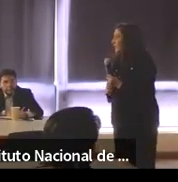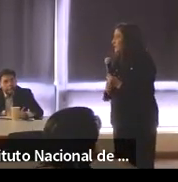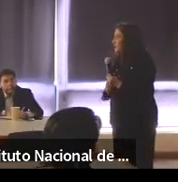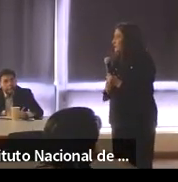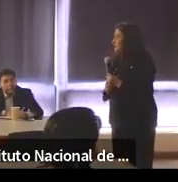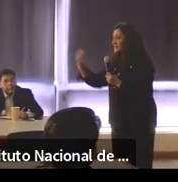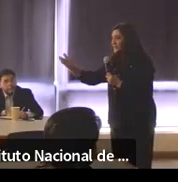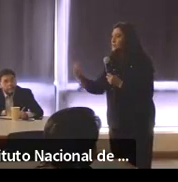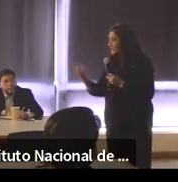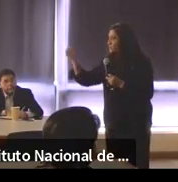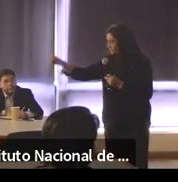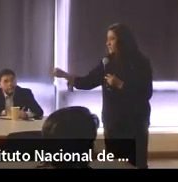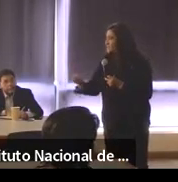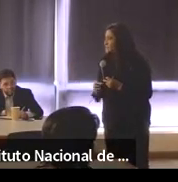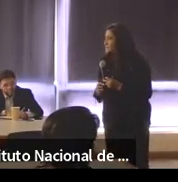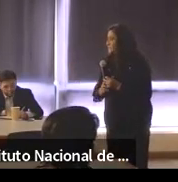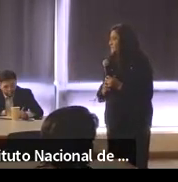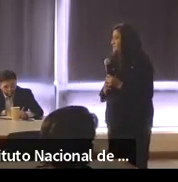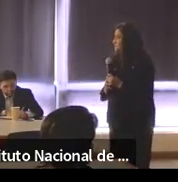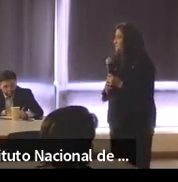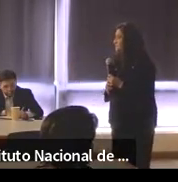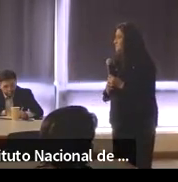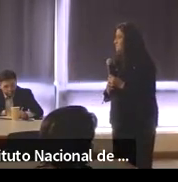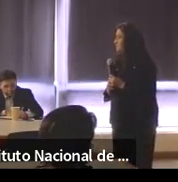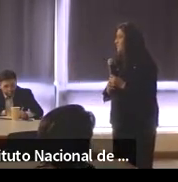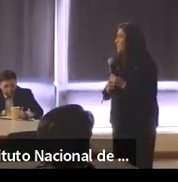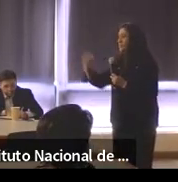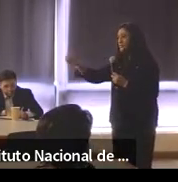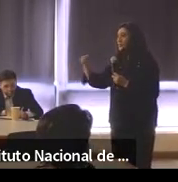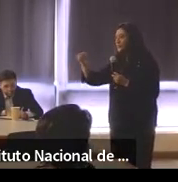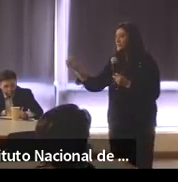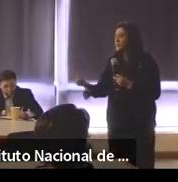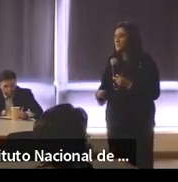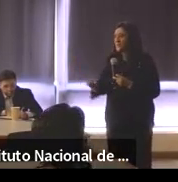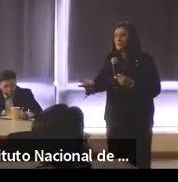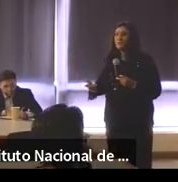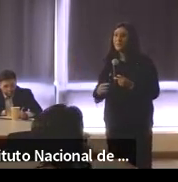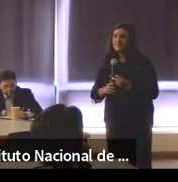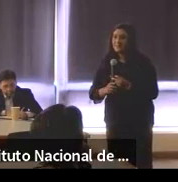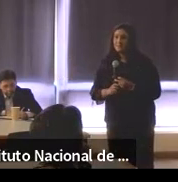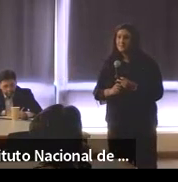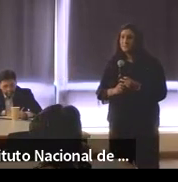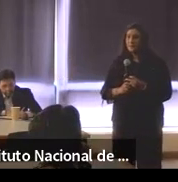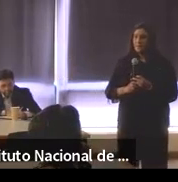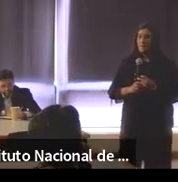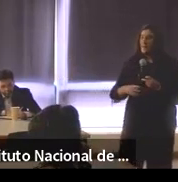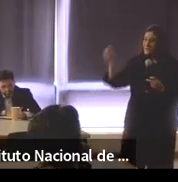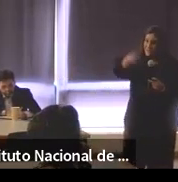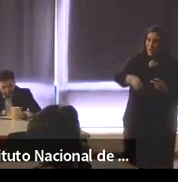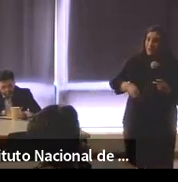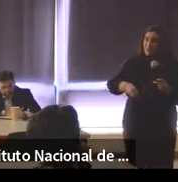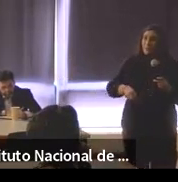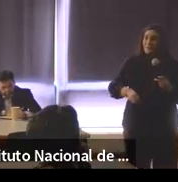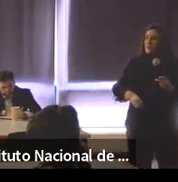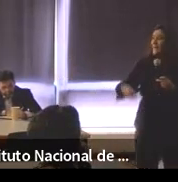corresponda estoy hablando de una toma de decisiones cuando es un conflicto personal No te metas Pero